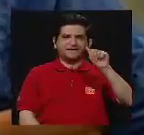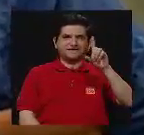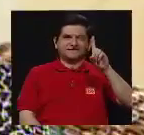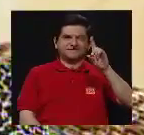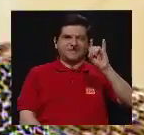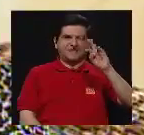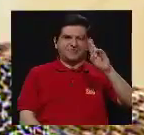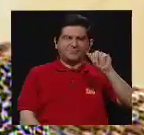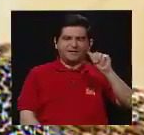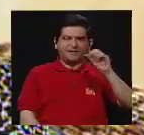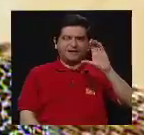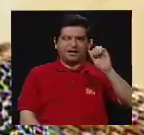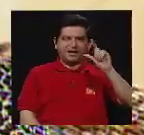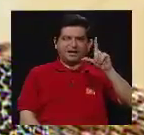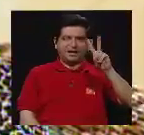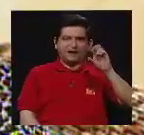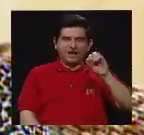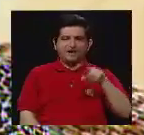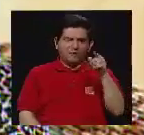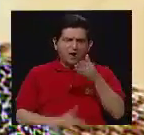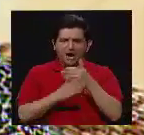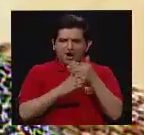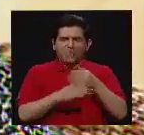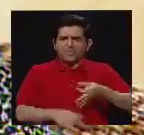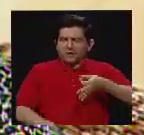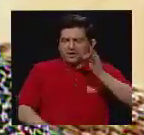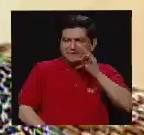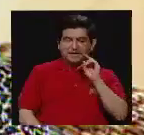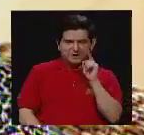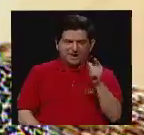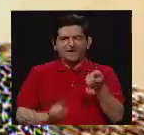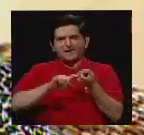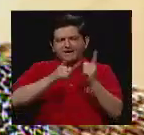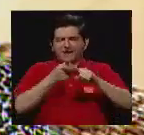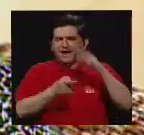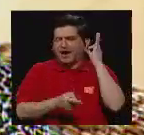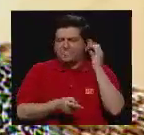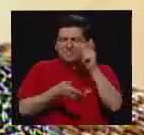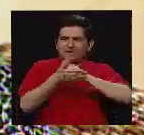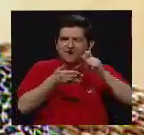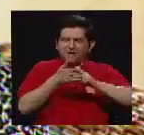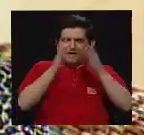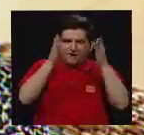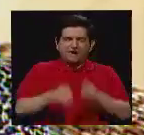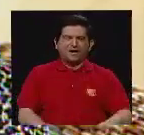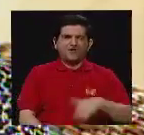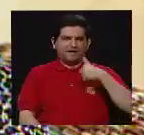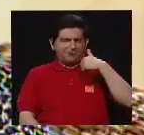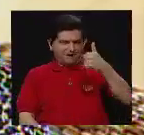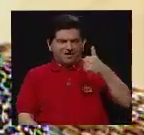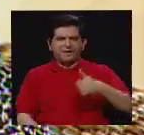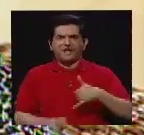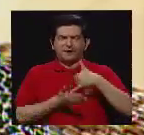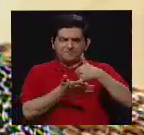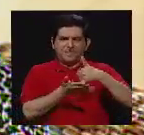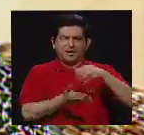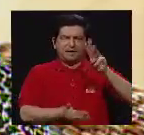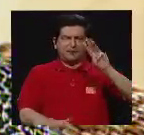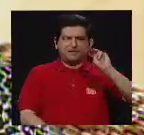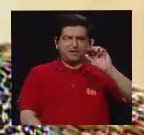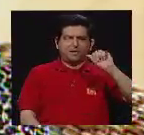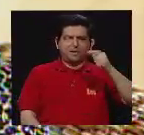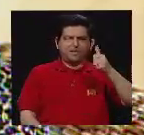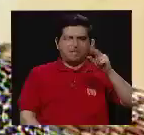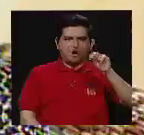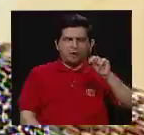Calvo, compartiendo un café. Yadira, amiga, escritora, ganadora del Premio